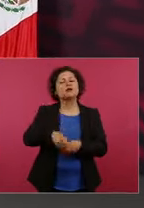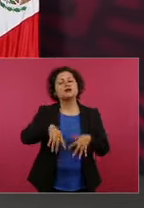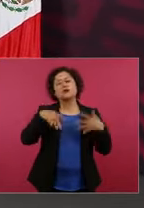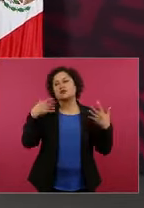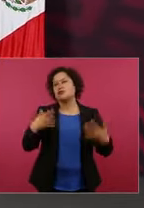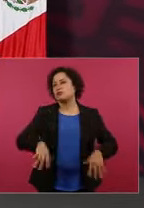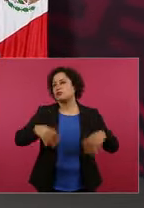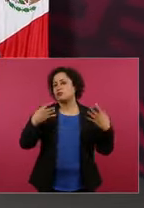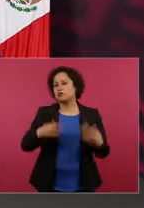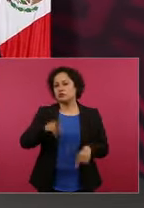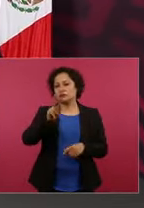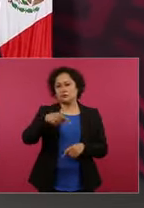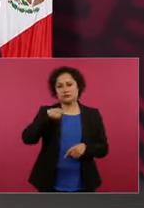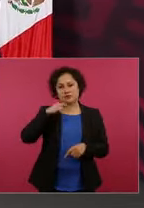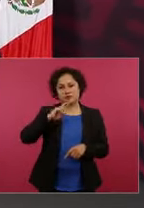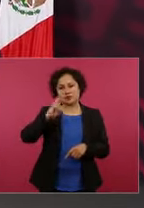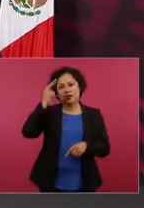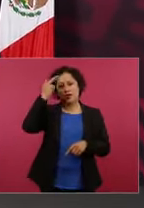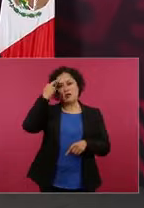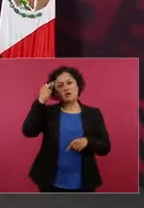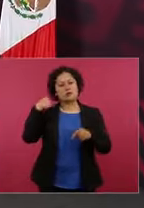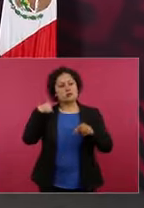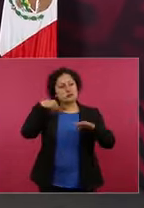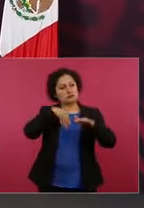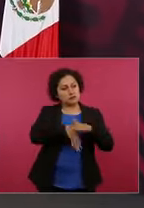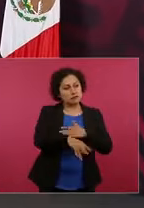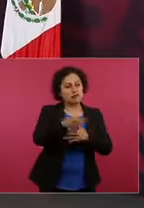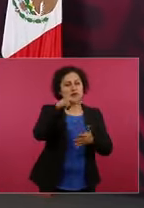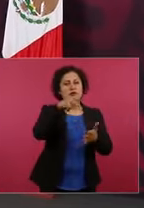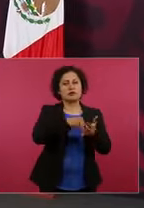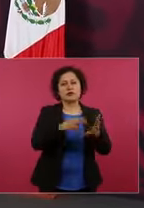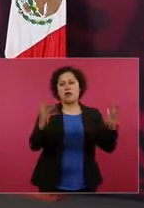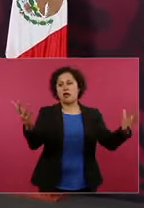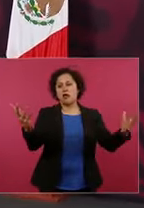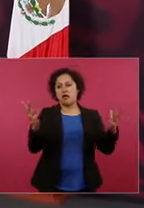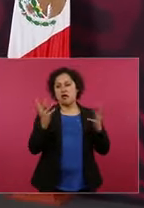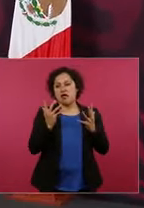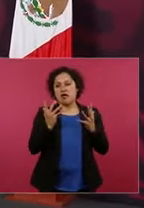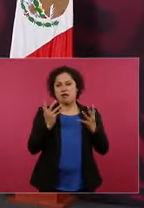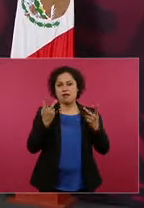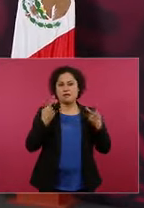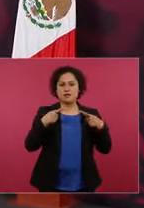llegábamos y se nos llenaba de periodistas, pero